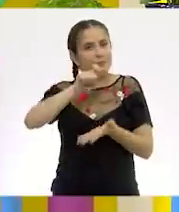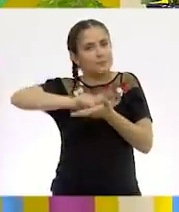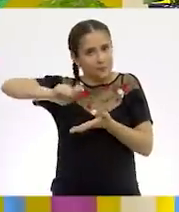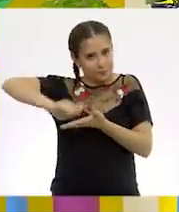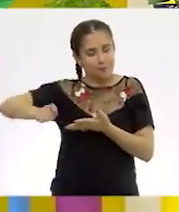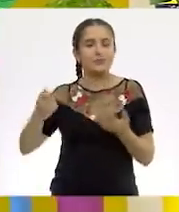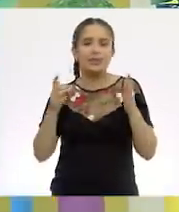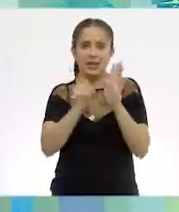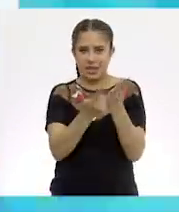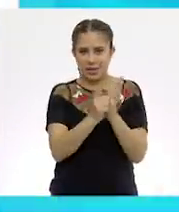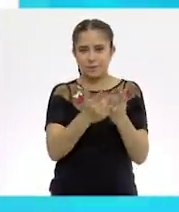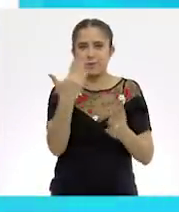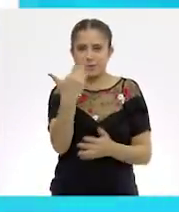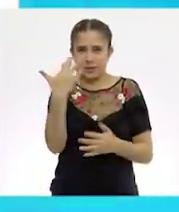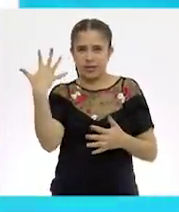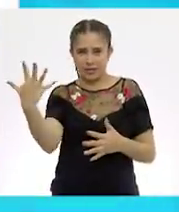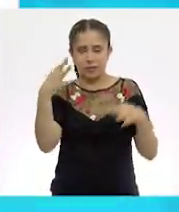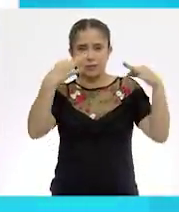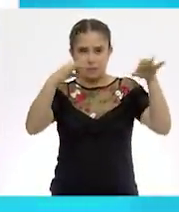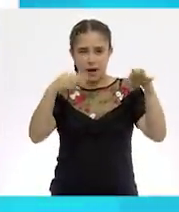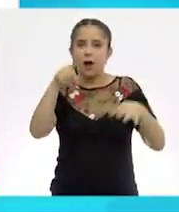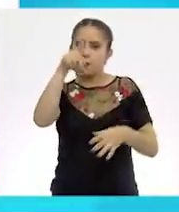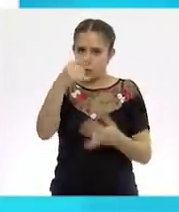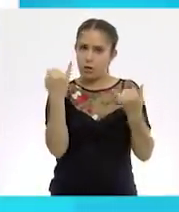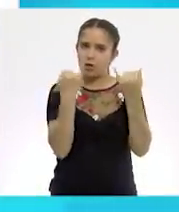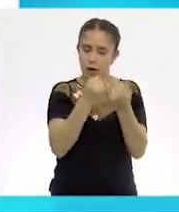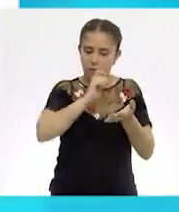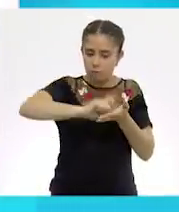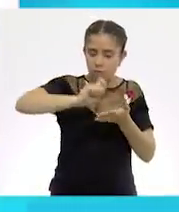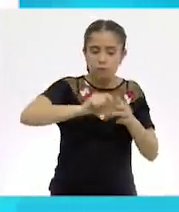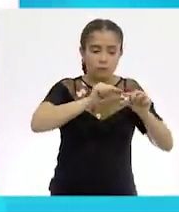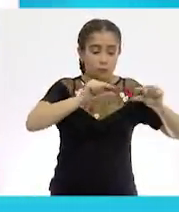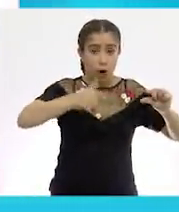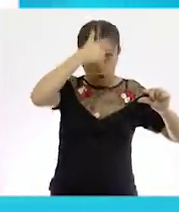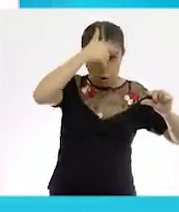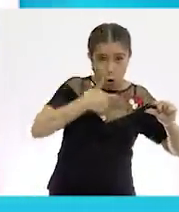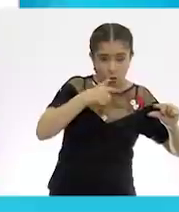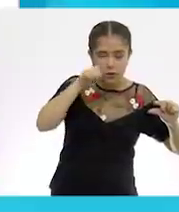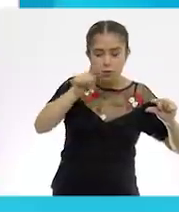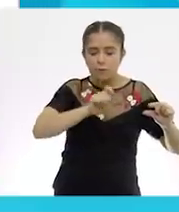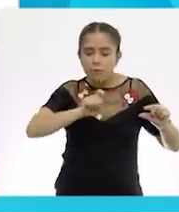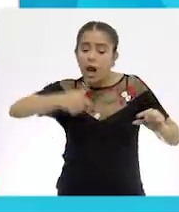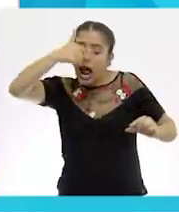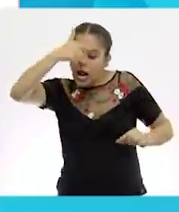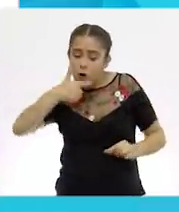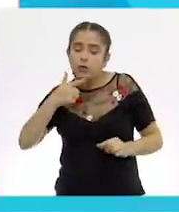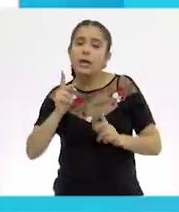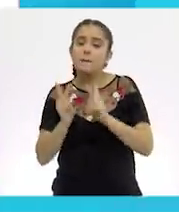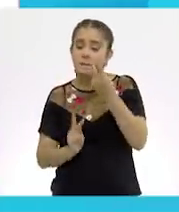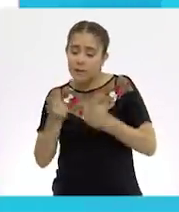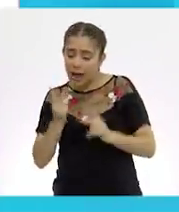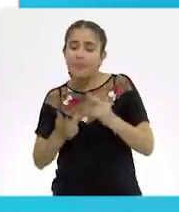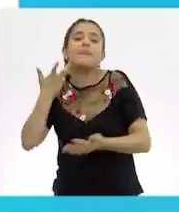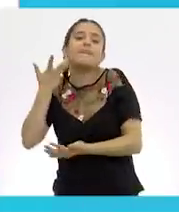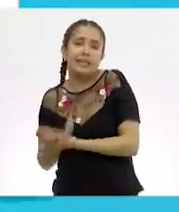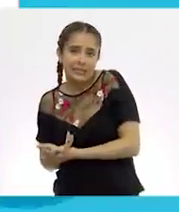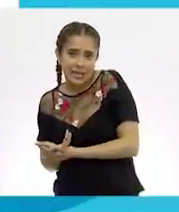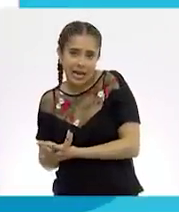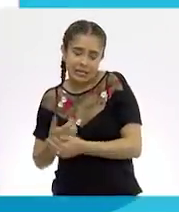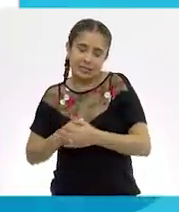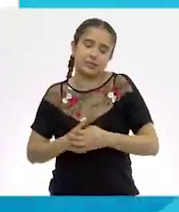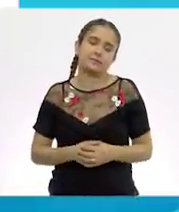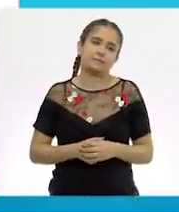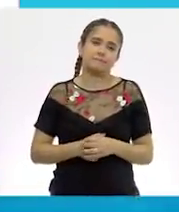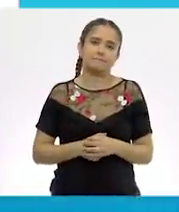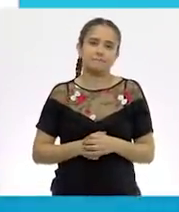en su libro, en la página 55, en la sección de noche, que las plantas descansan.